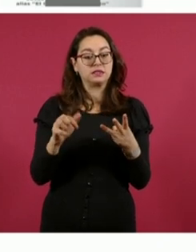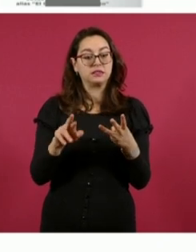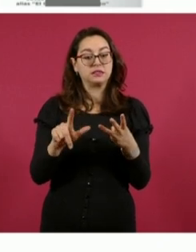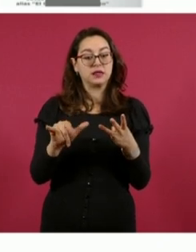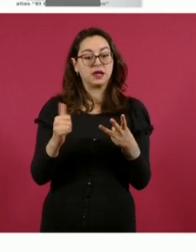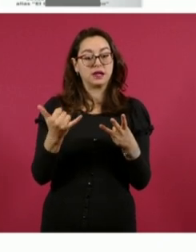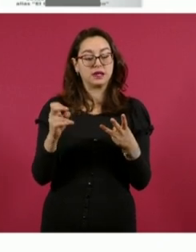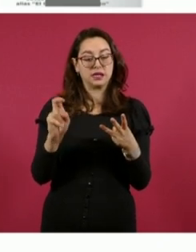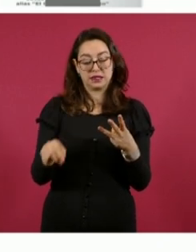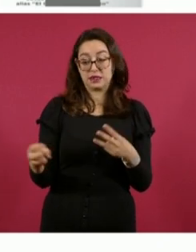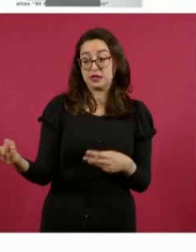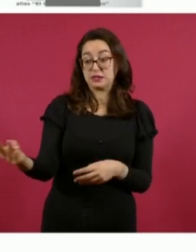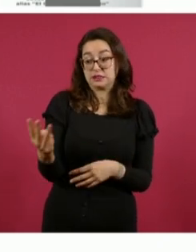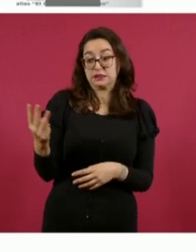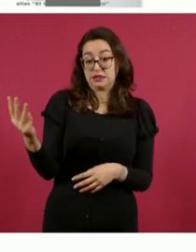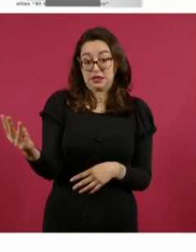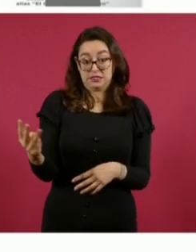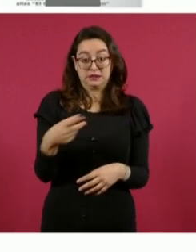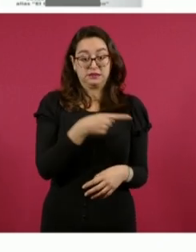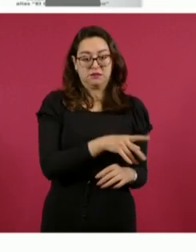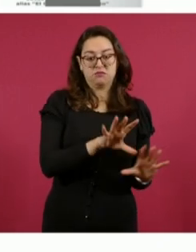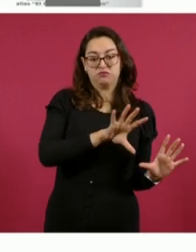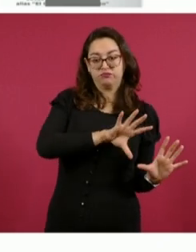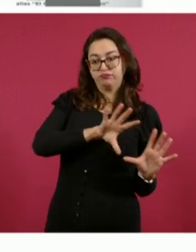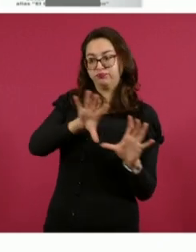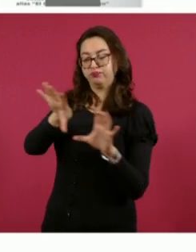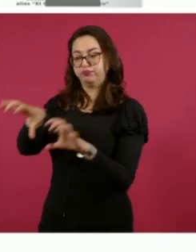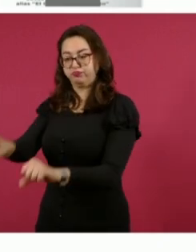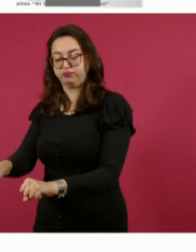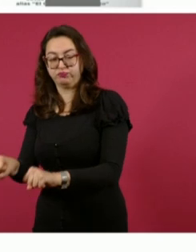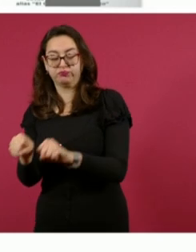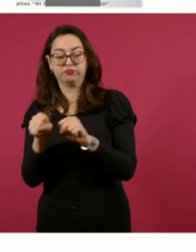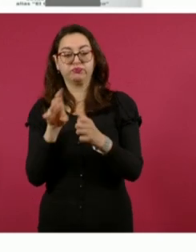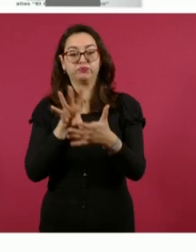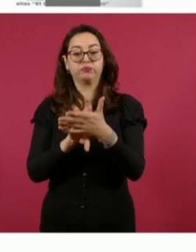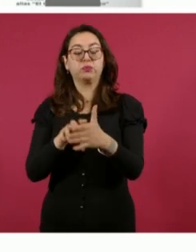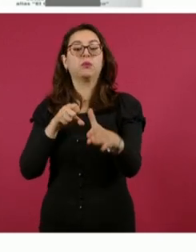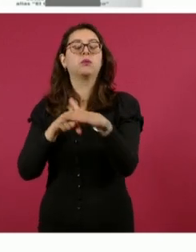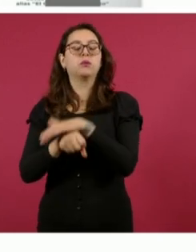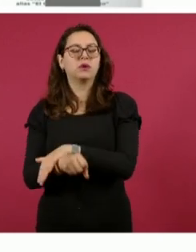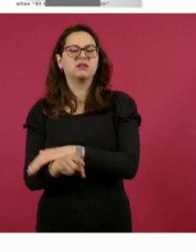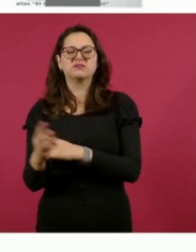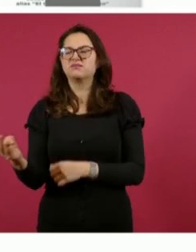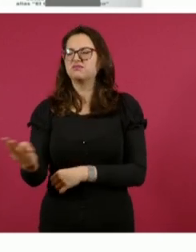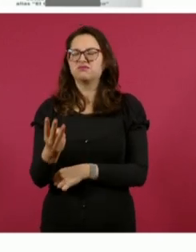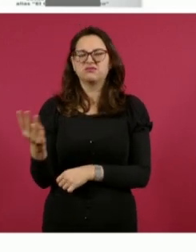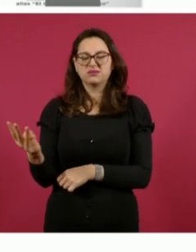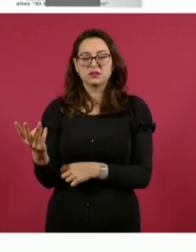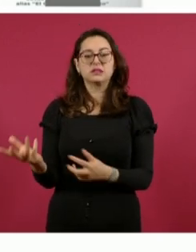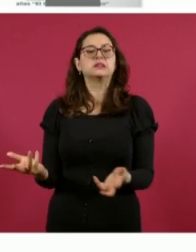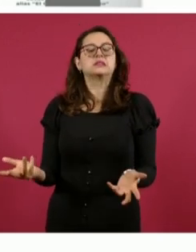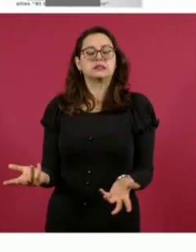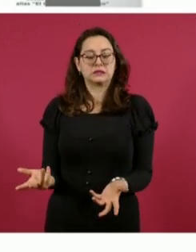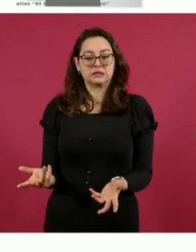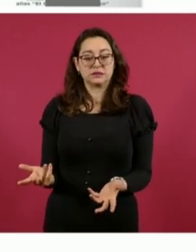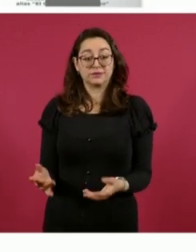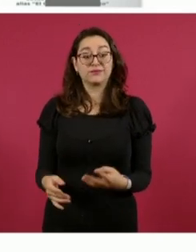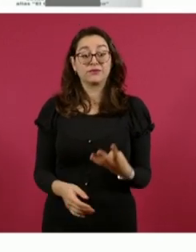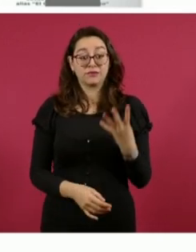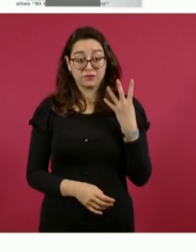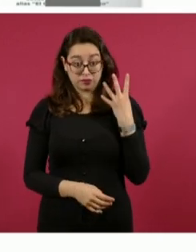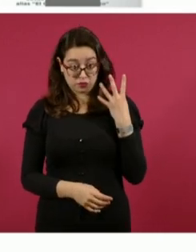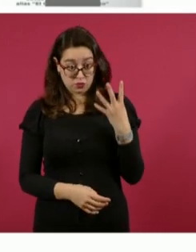de CONACE y CONAO, tras cumplimentar una orden de aprehensión por su presunta participación en la desaparición de